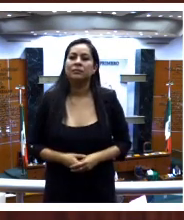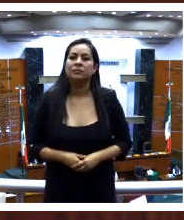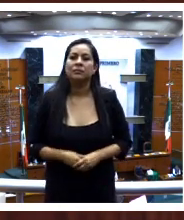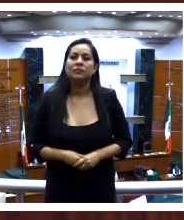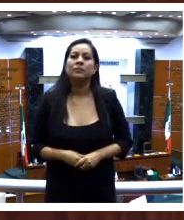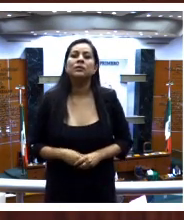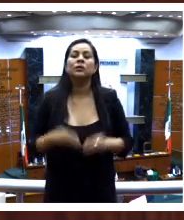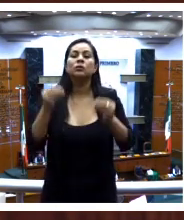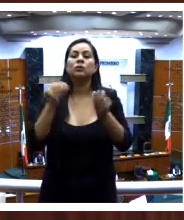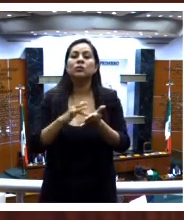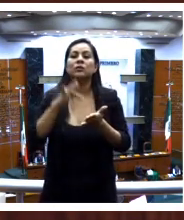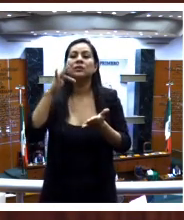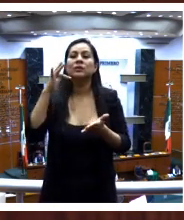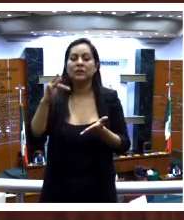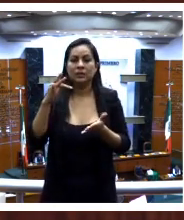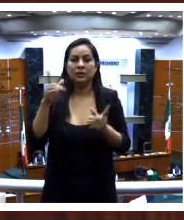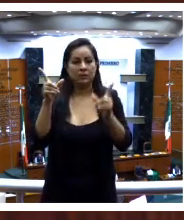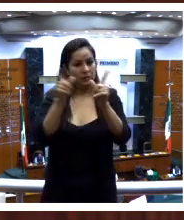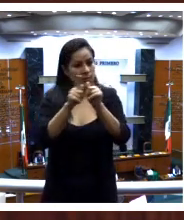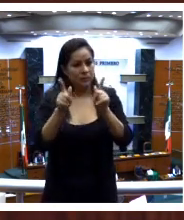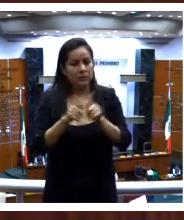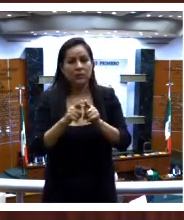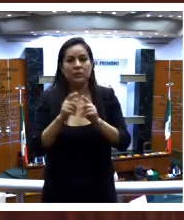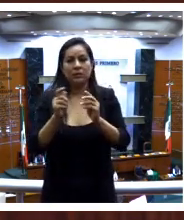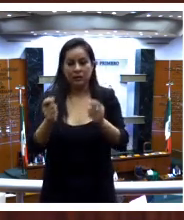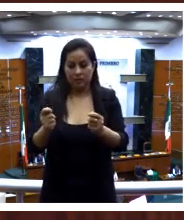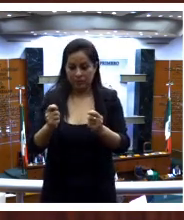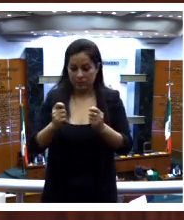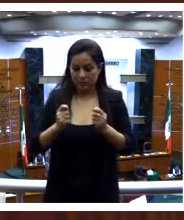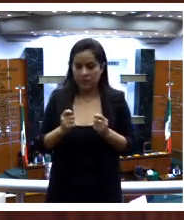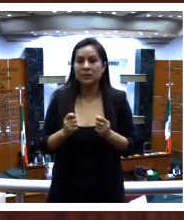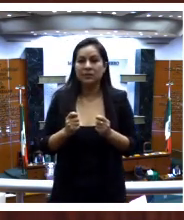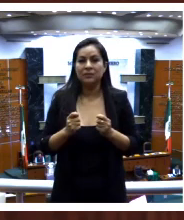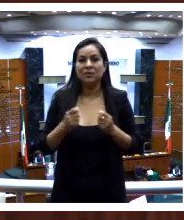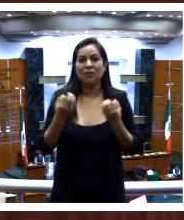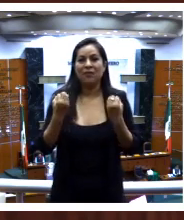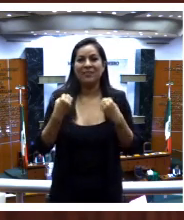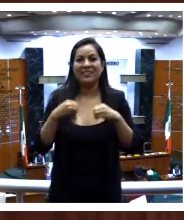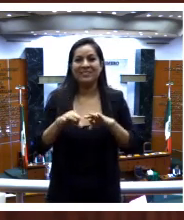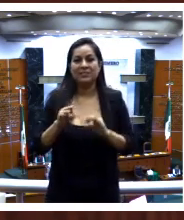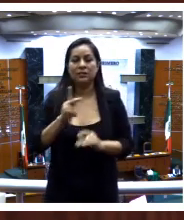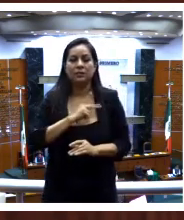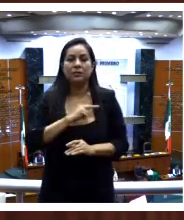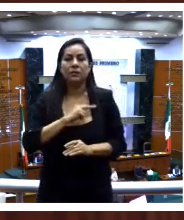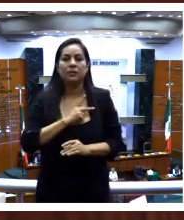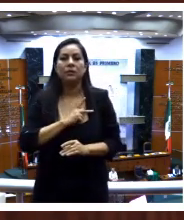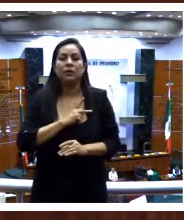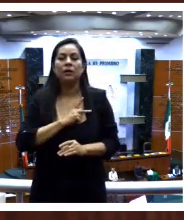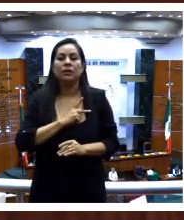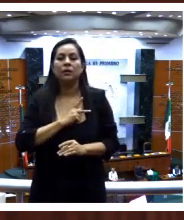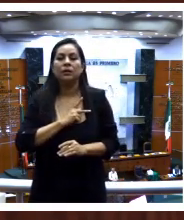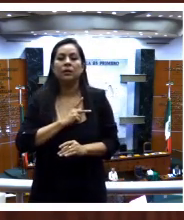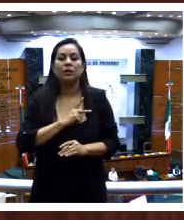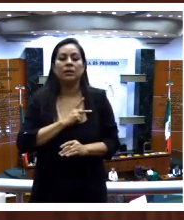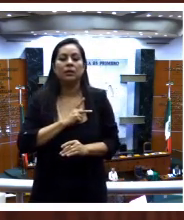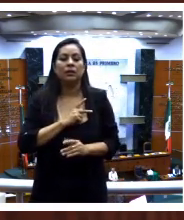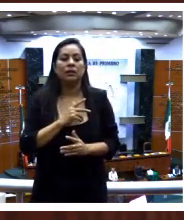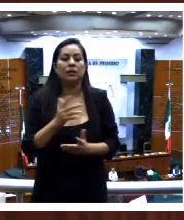y muchas gracias por las conclusiones que recibí en mi oficina, derivadas del